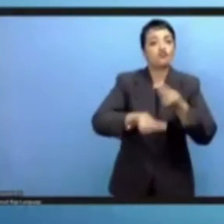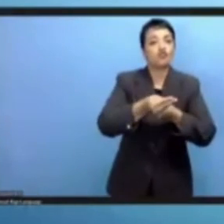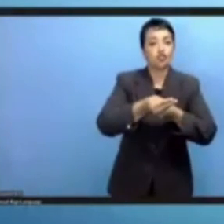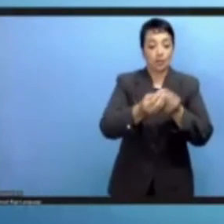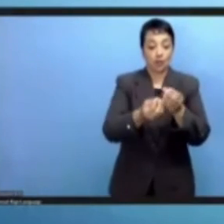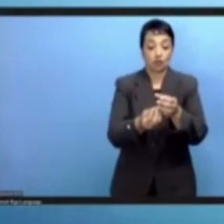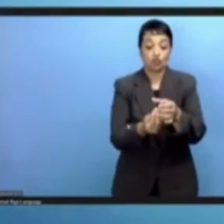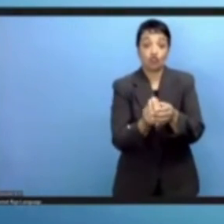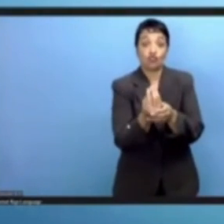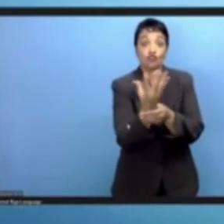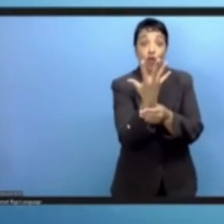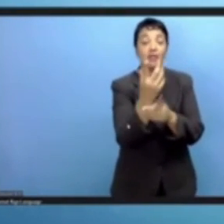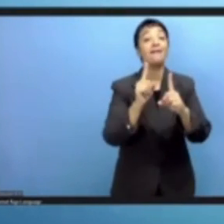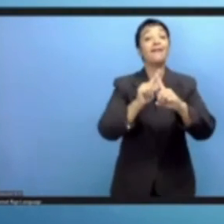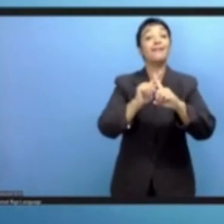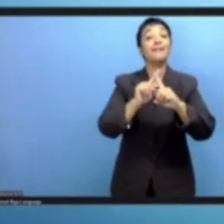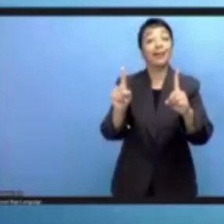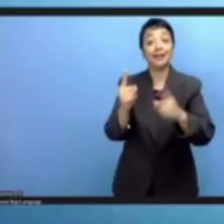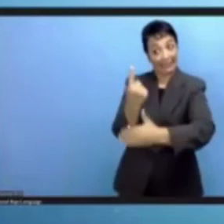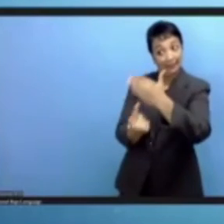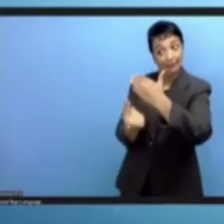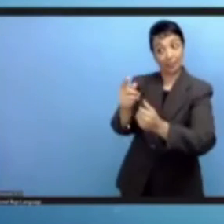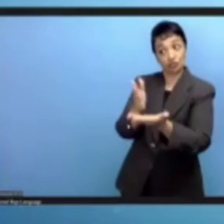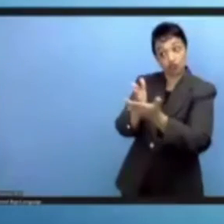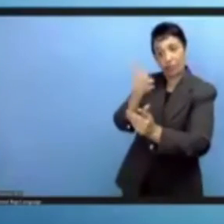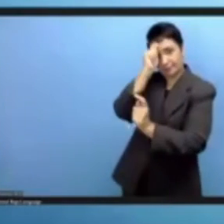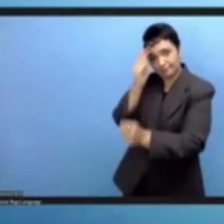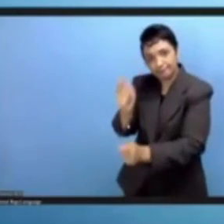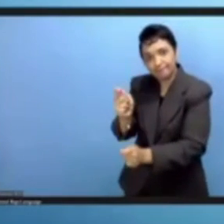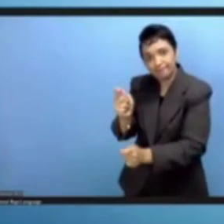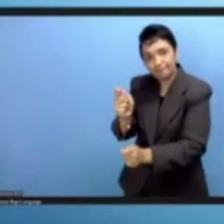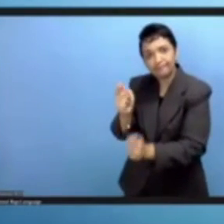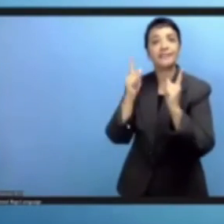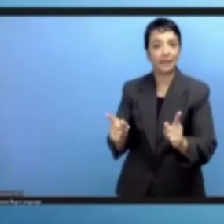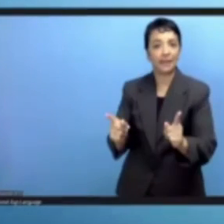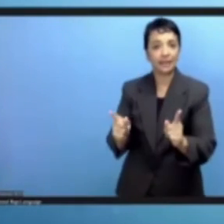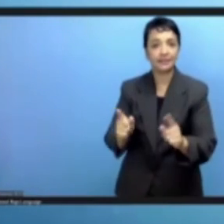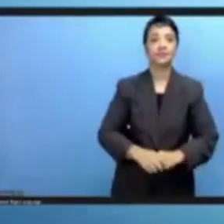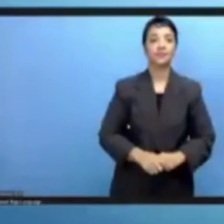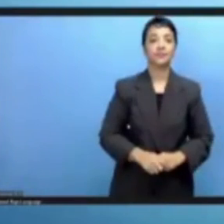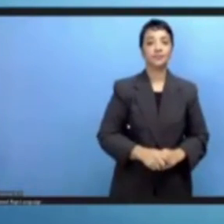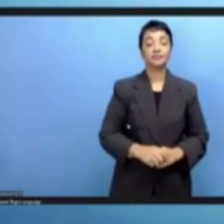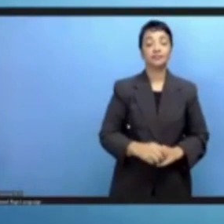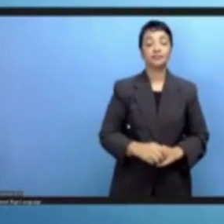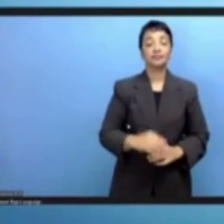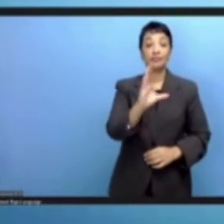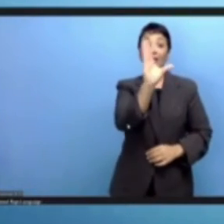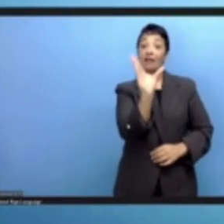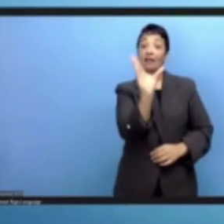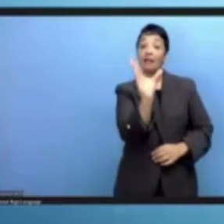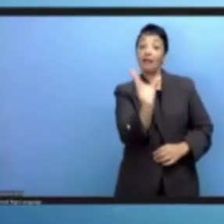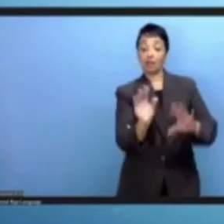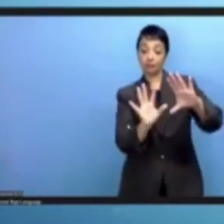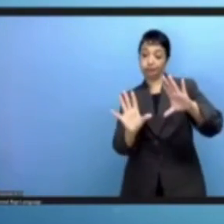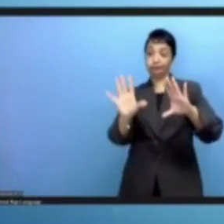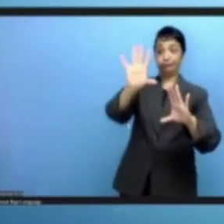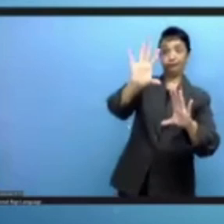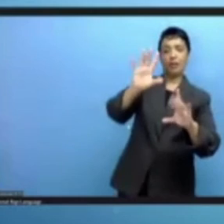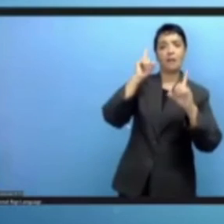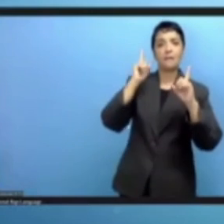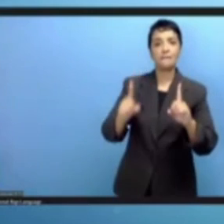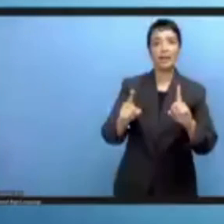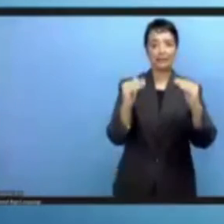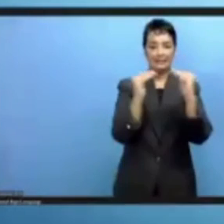armonizar las normas en el ecosistema digital y proteger los derechos de las personas así como